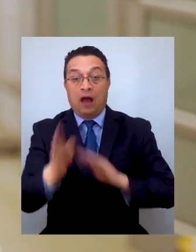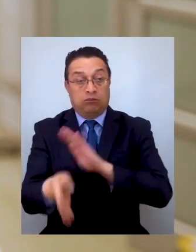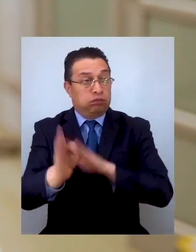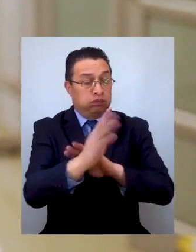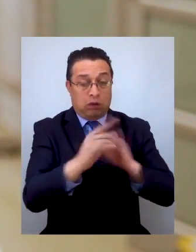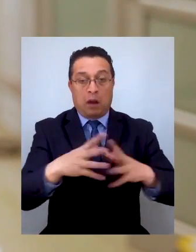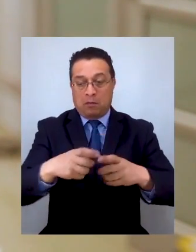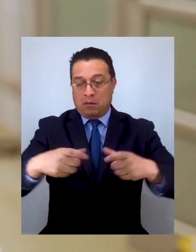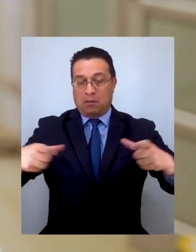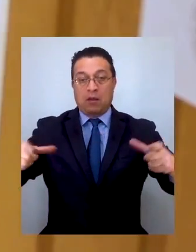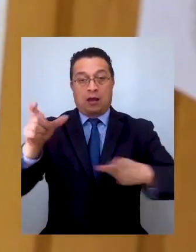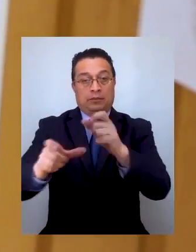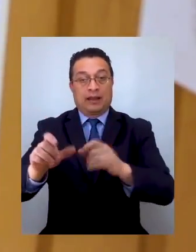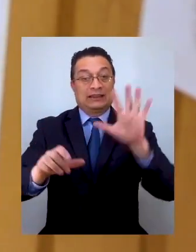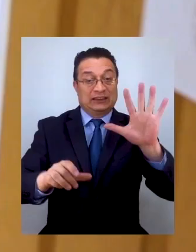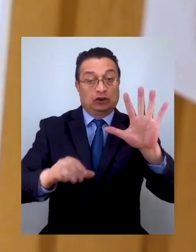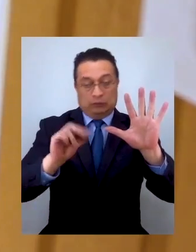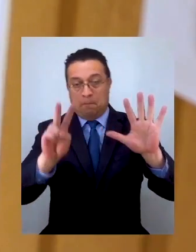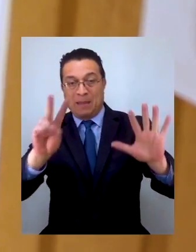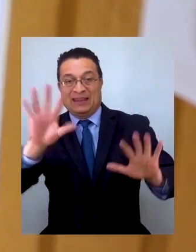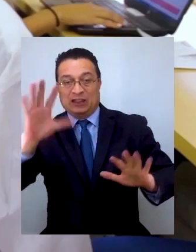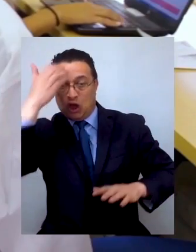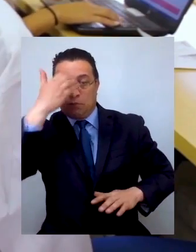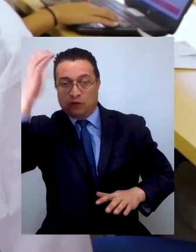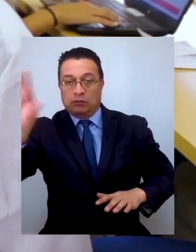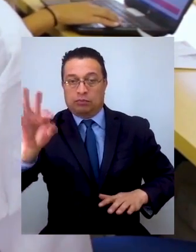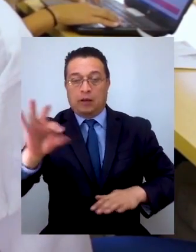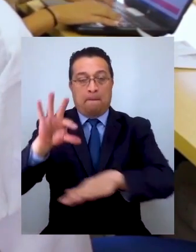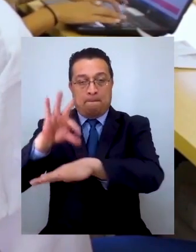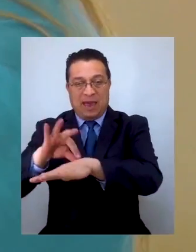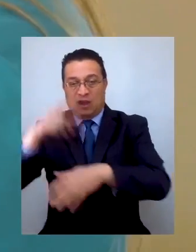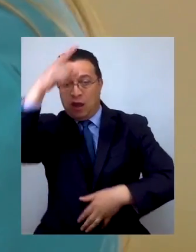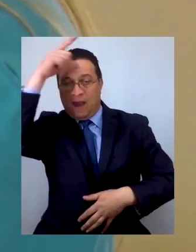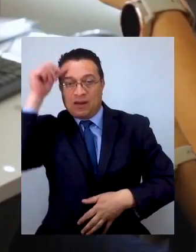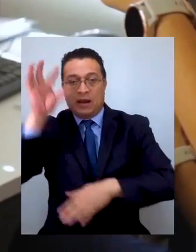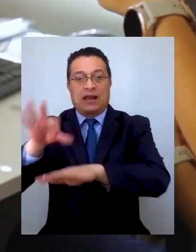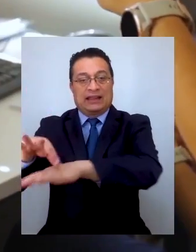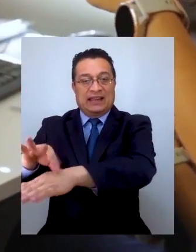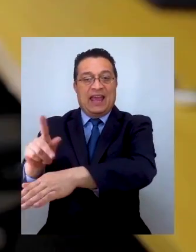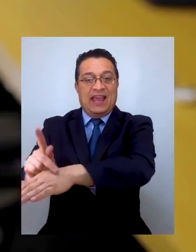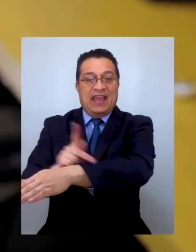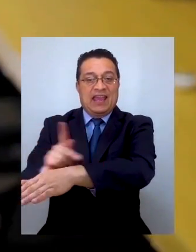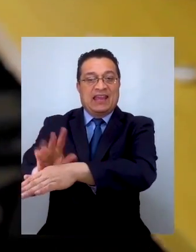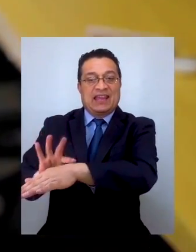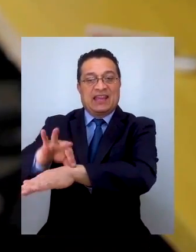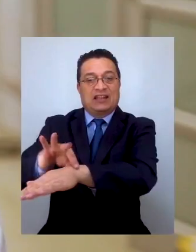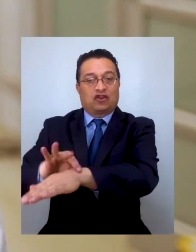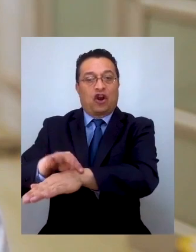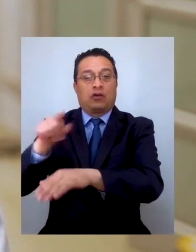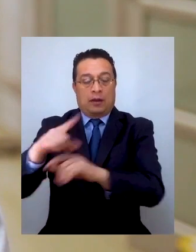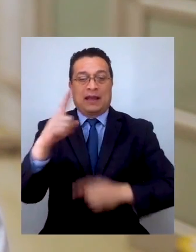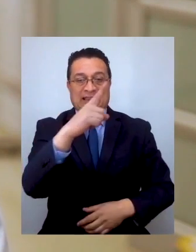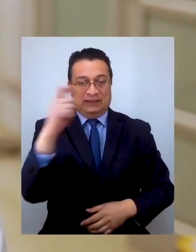ido aumentando su recurso humano de 5 a 25 profesionales, entre los que se encuentran médicos, enfermeras y kinesiólogos, por lo que esperamos